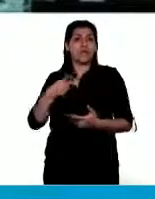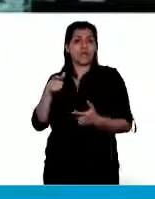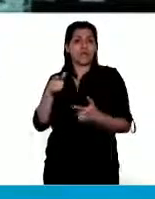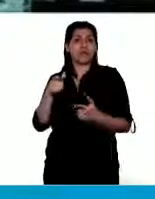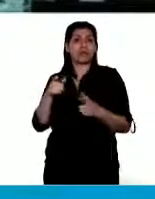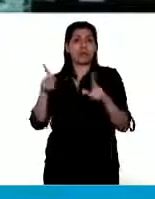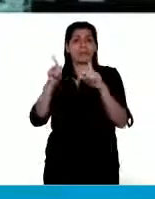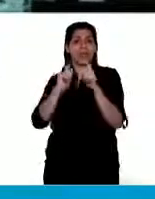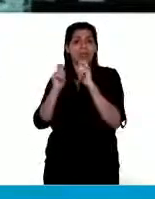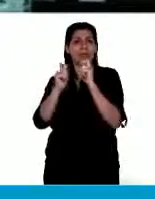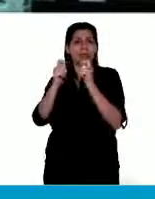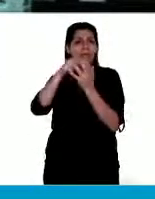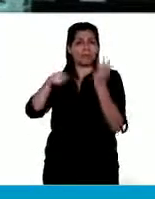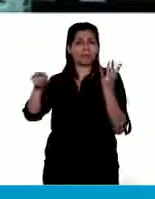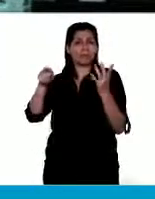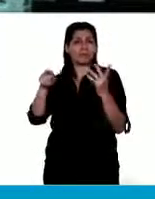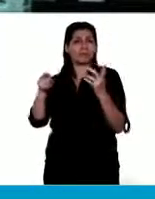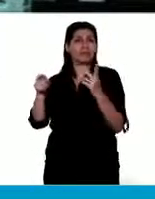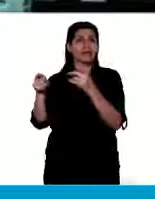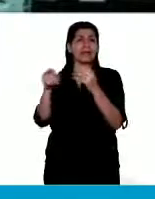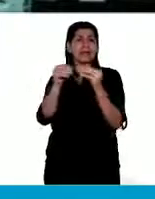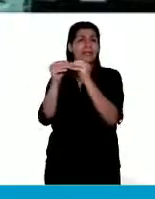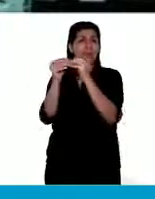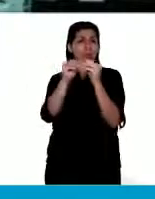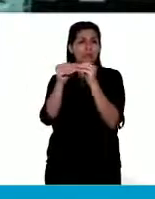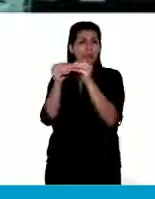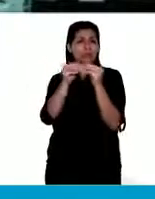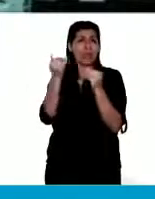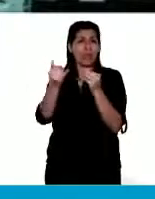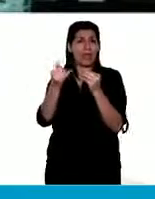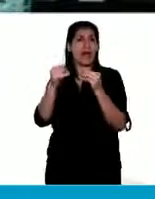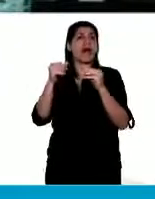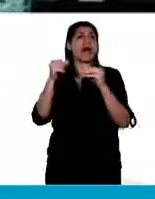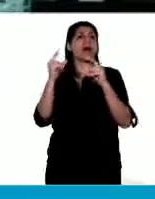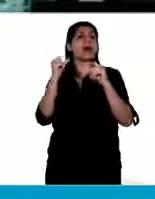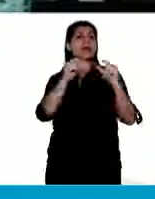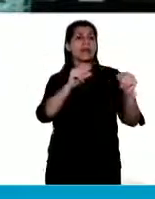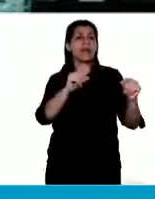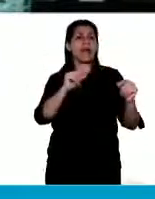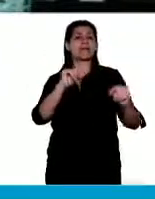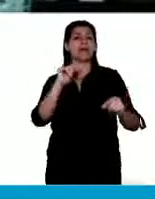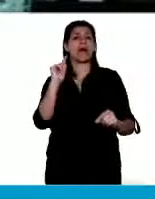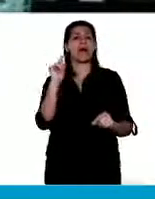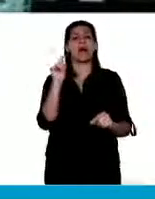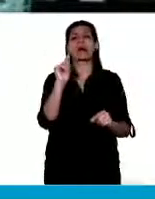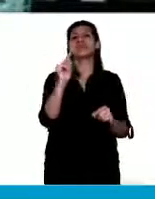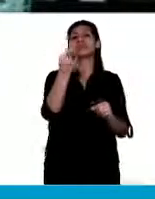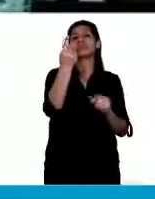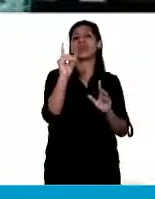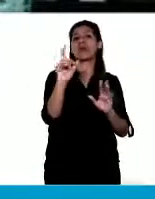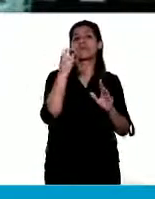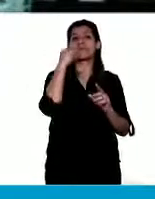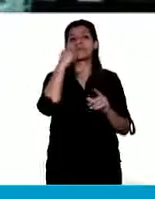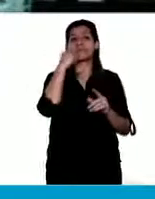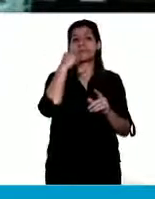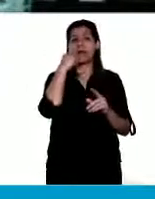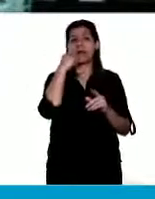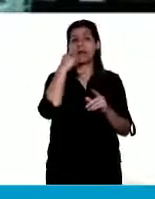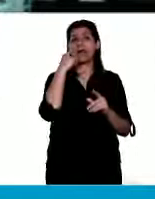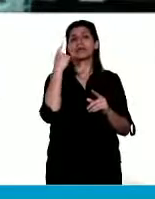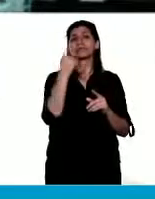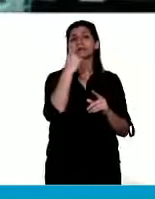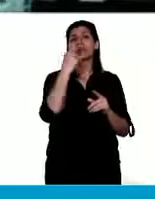un intendente que reclama para sí la autonomía municipal que establece el artículo 123 de la